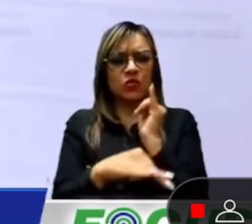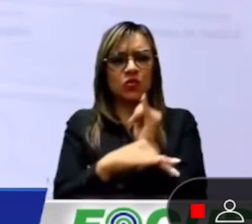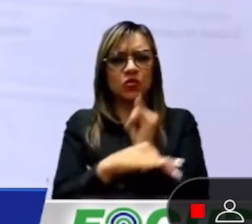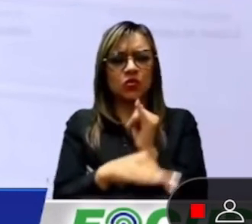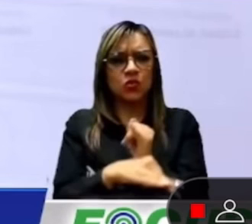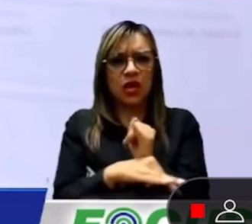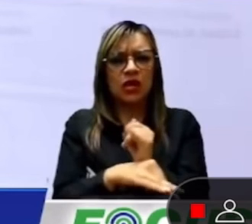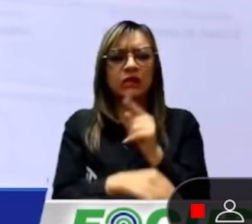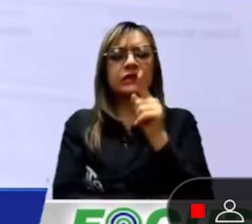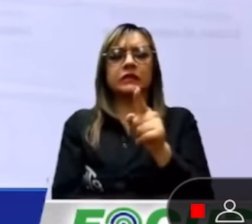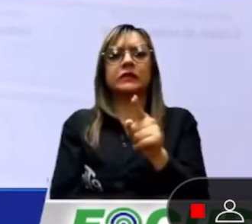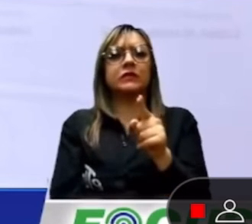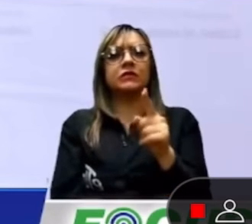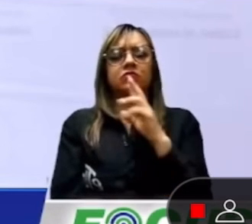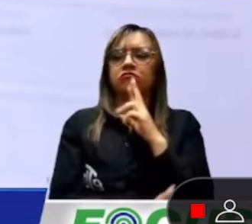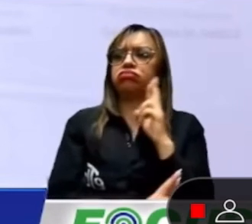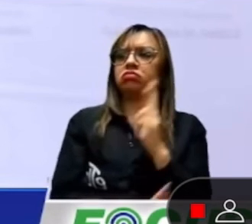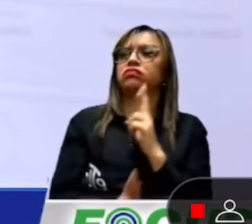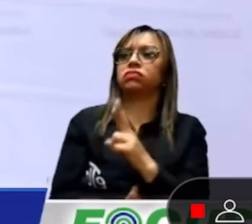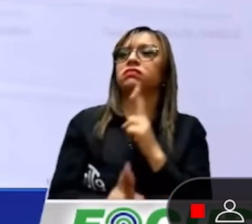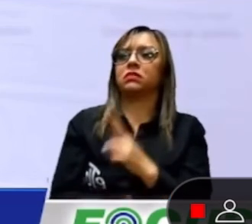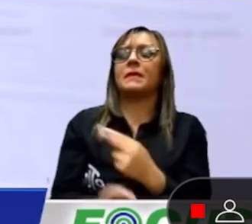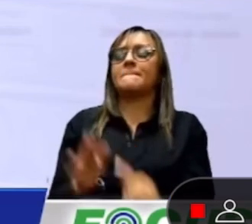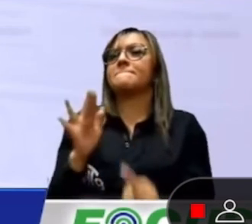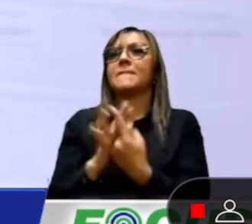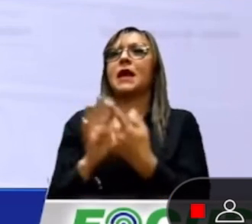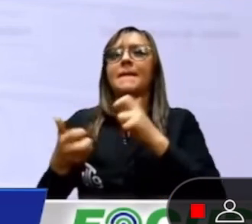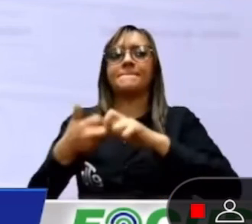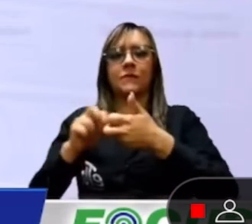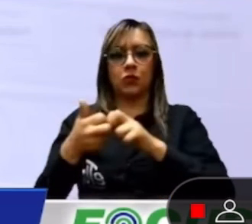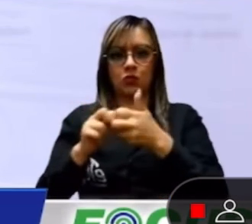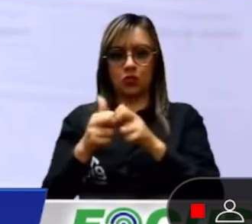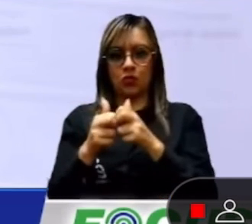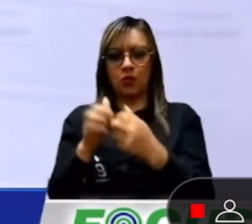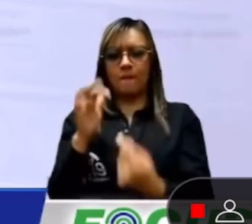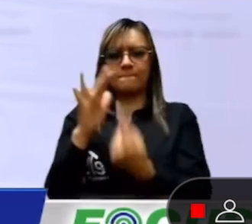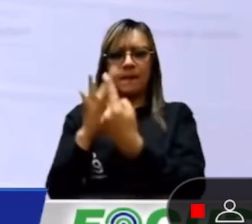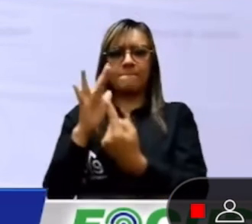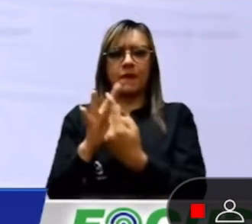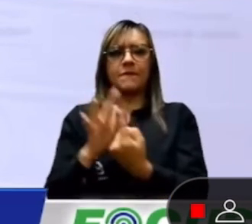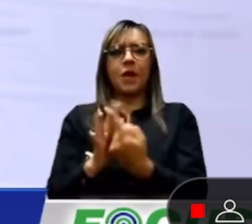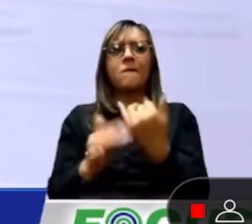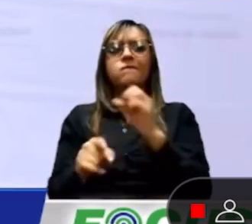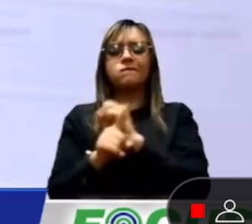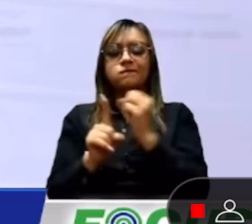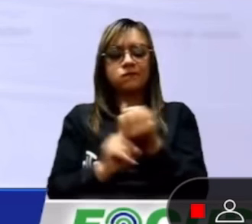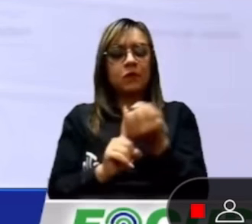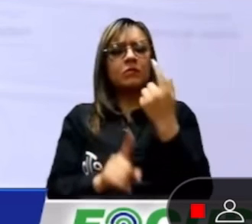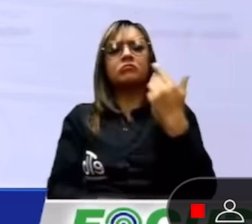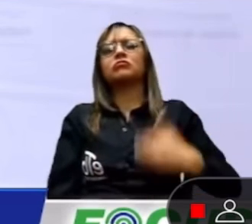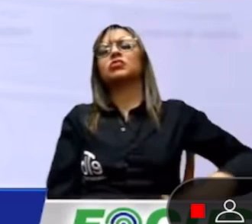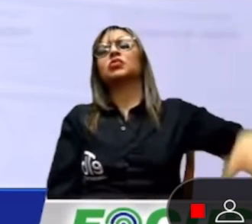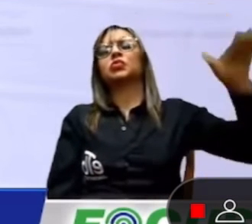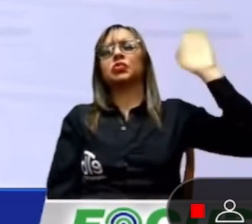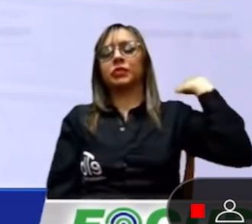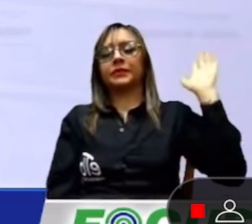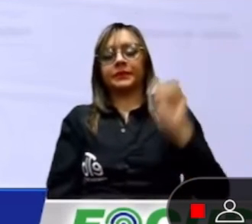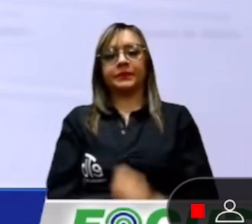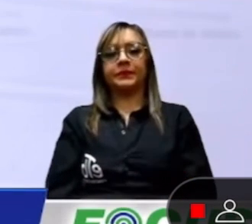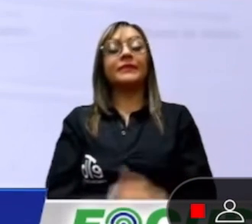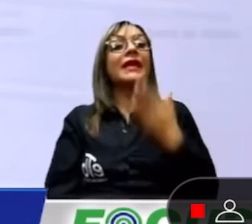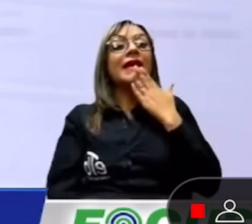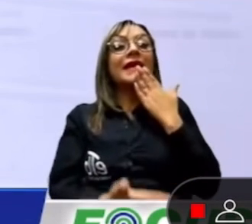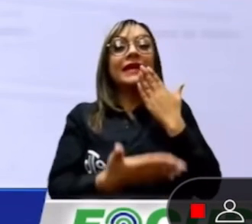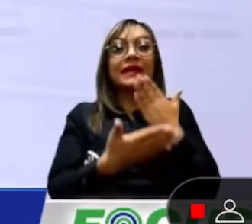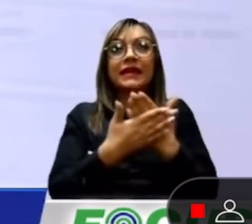las que han respondido a estos graves problemas que se presentan en la sociedad en el pasado y gracias